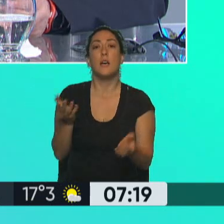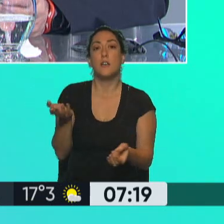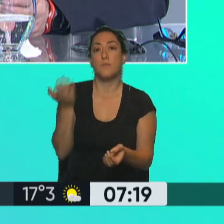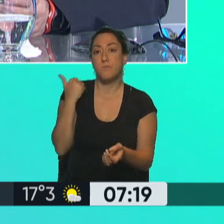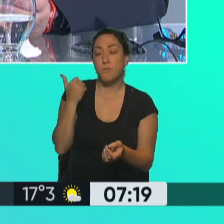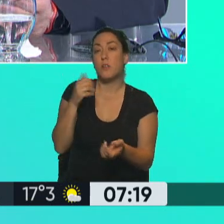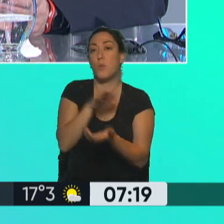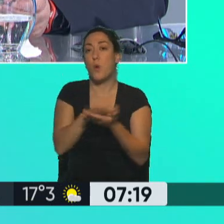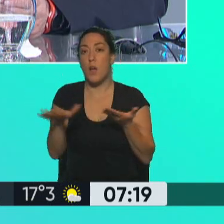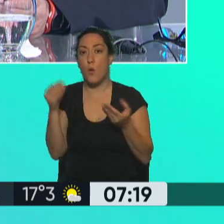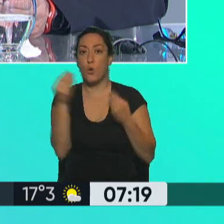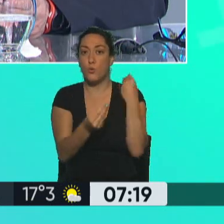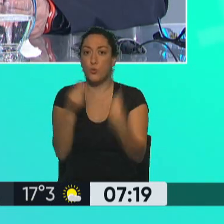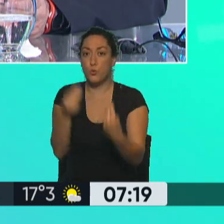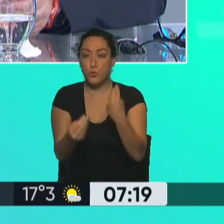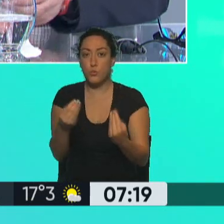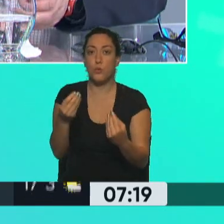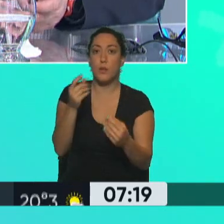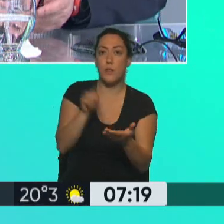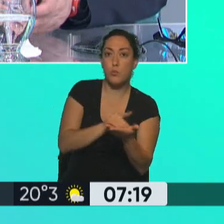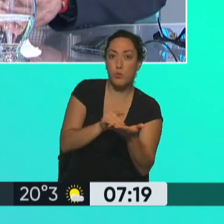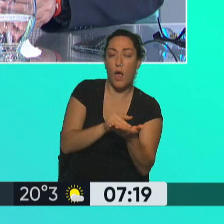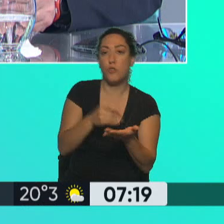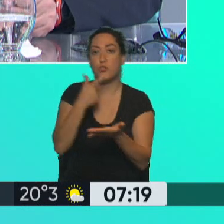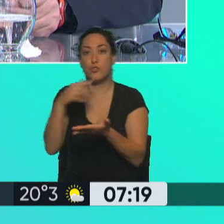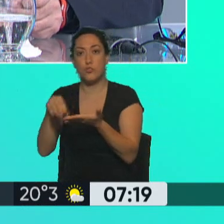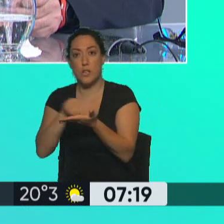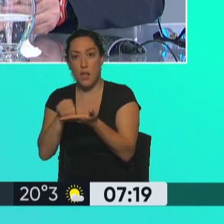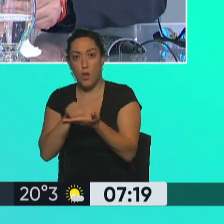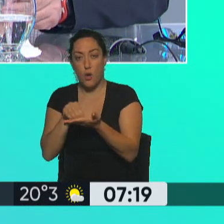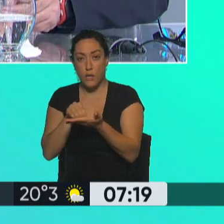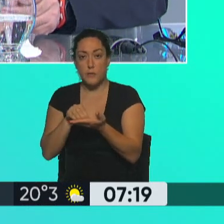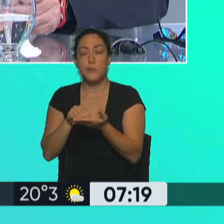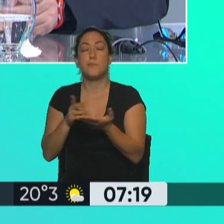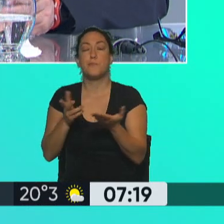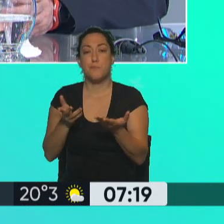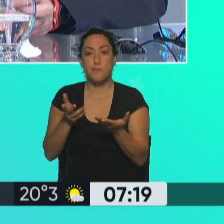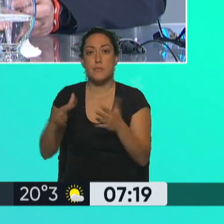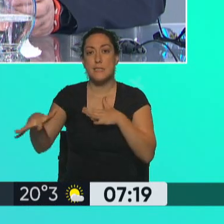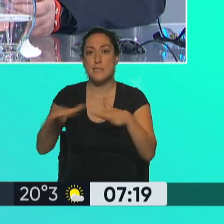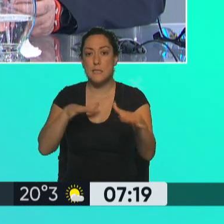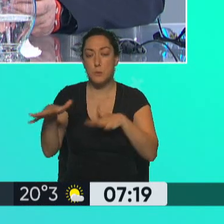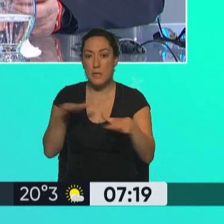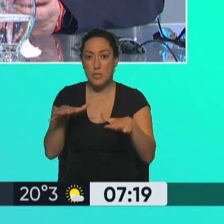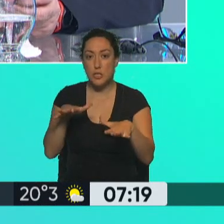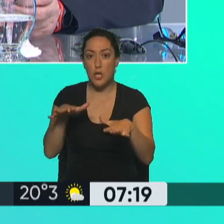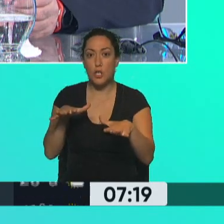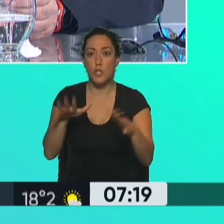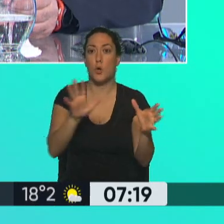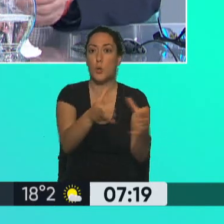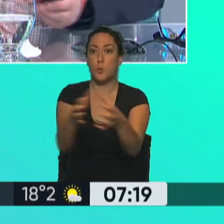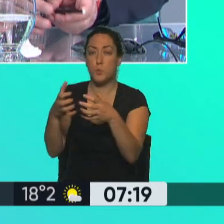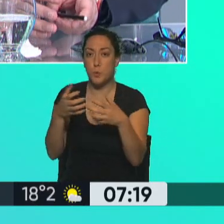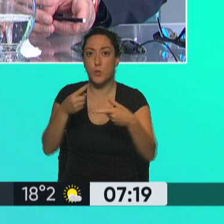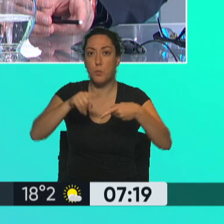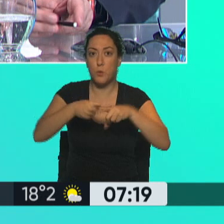Nacional, diputados, diputadas, senadores o senadoras. Lo cierto es que el panorama y cómo iba a moverse en los diferentes bloques